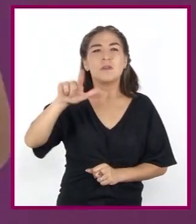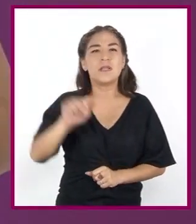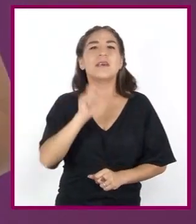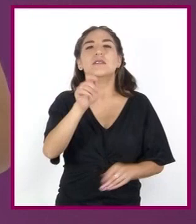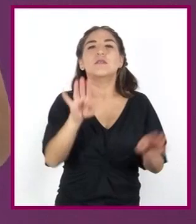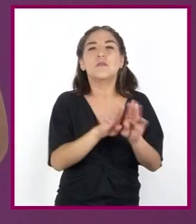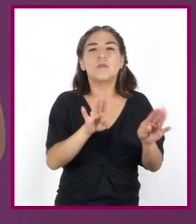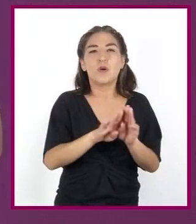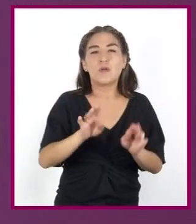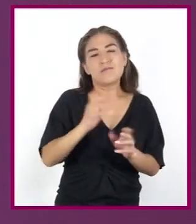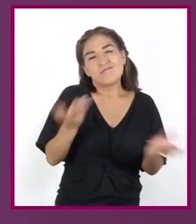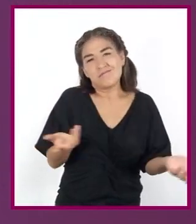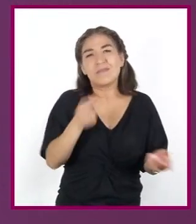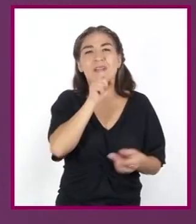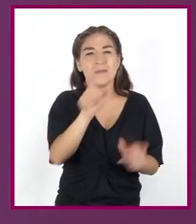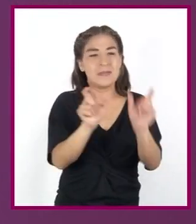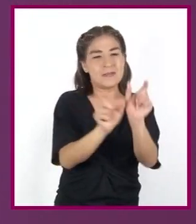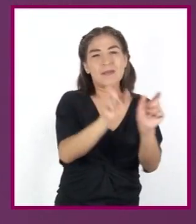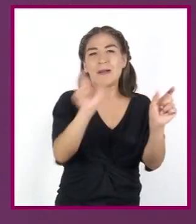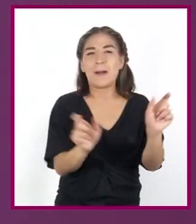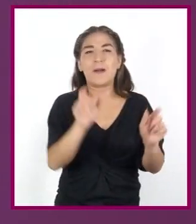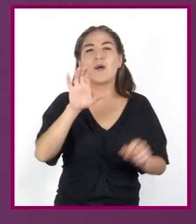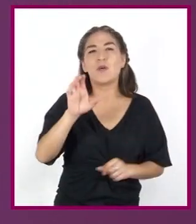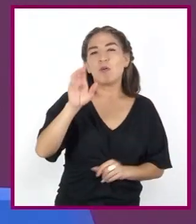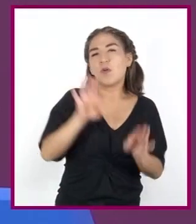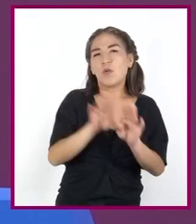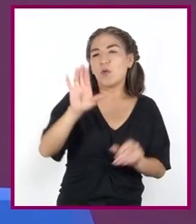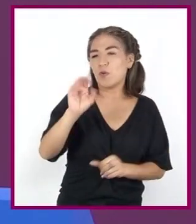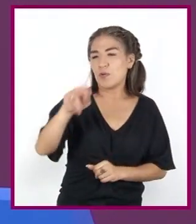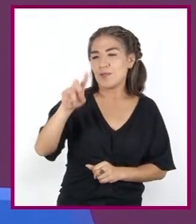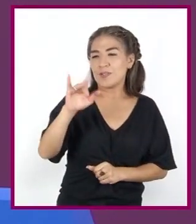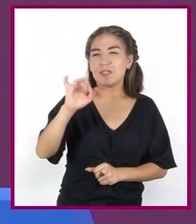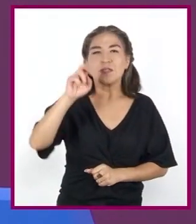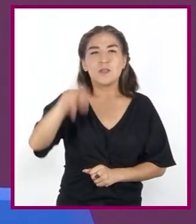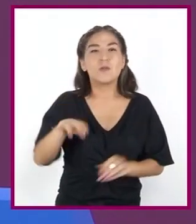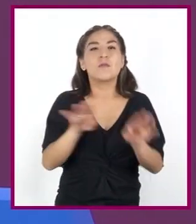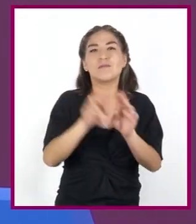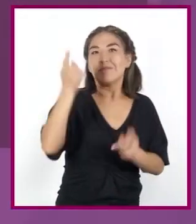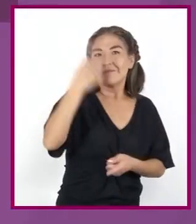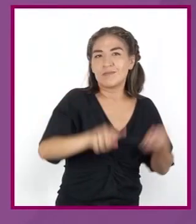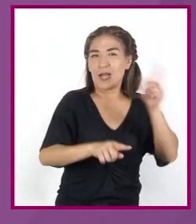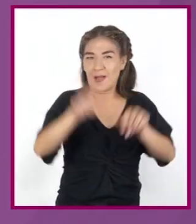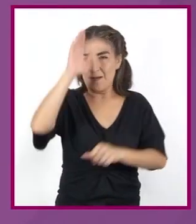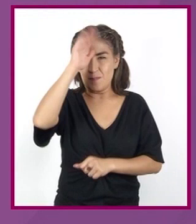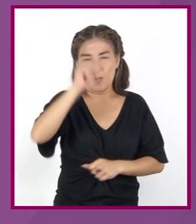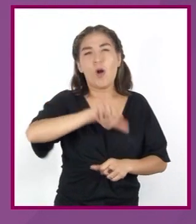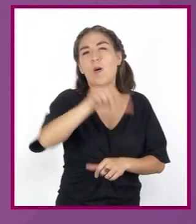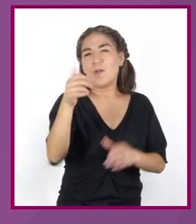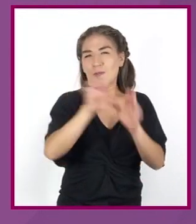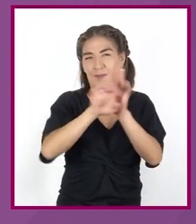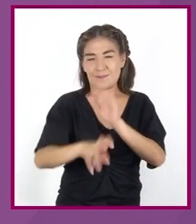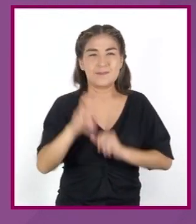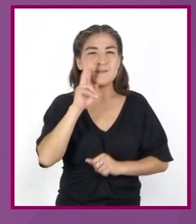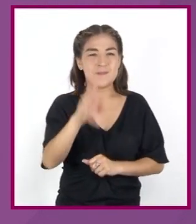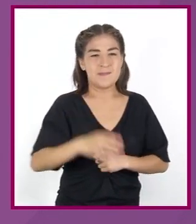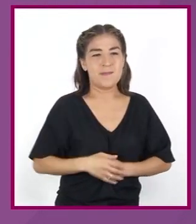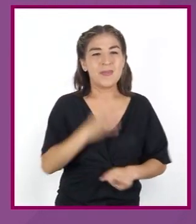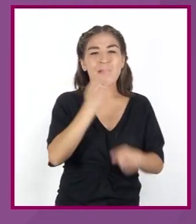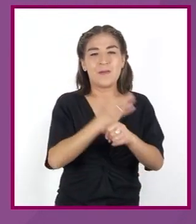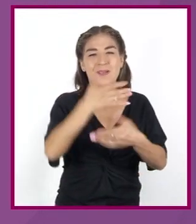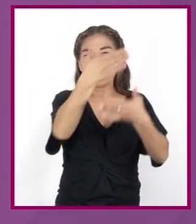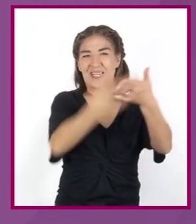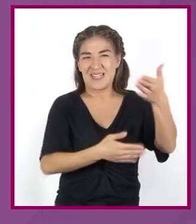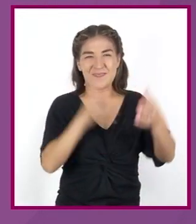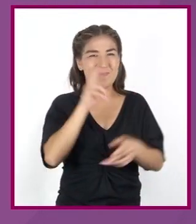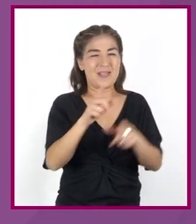condiciones y así les sería más fácil comprender su contenido. Vayamos con otro ejemplo. Aquí tenemos un recibo de luz,